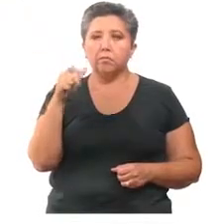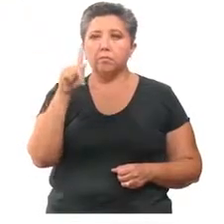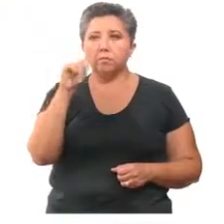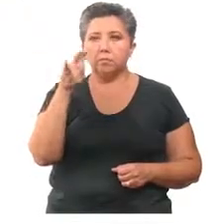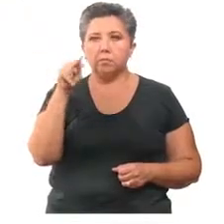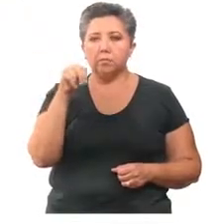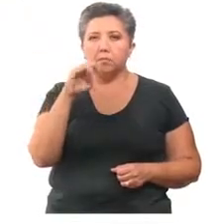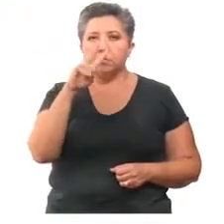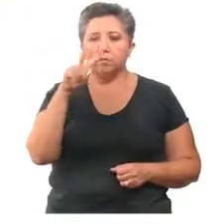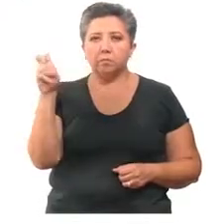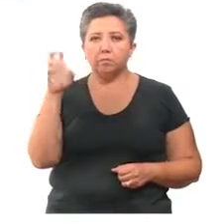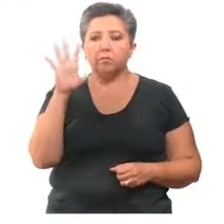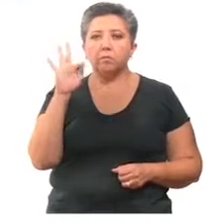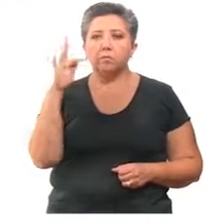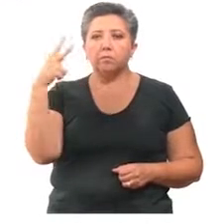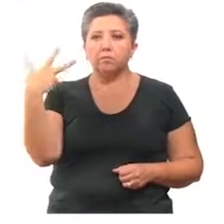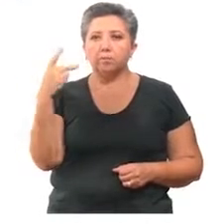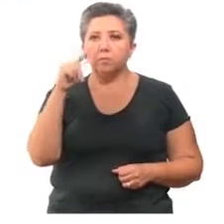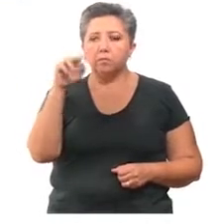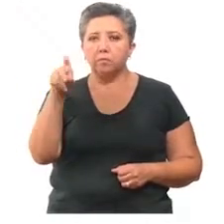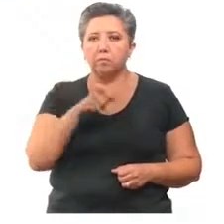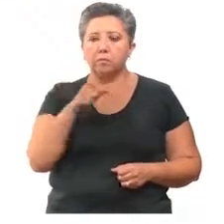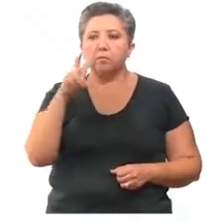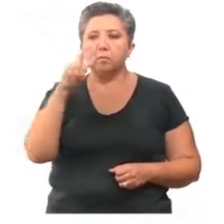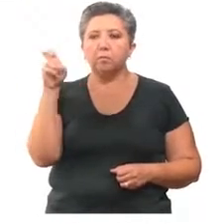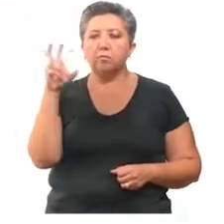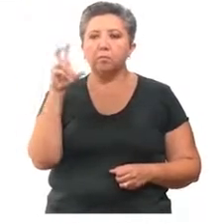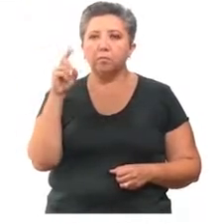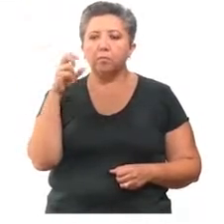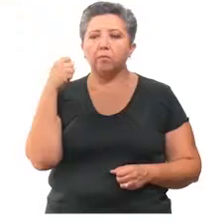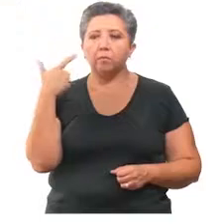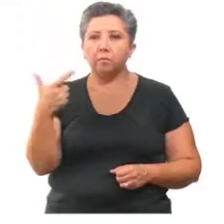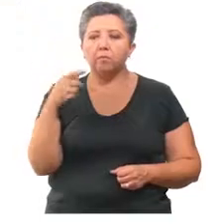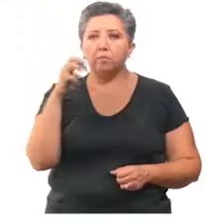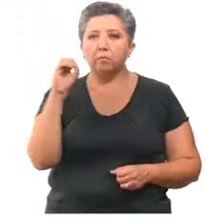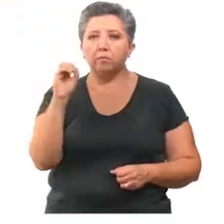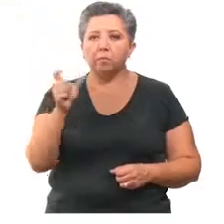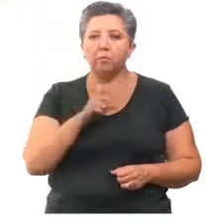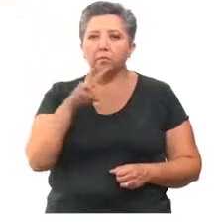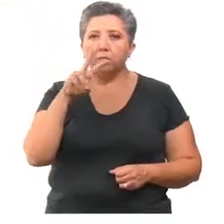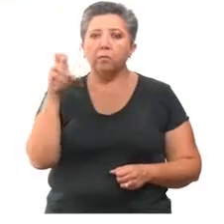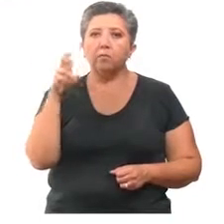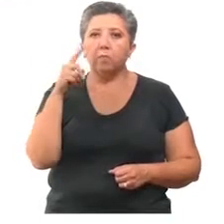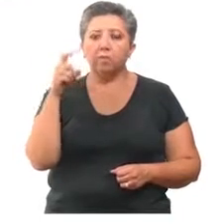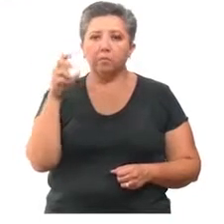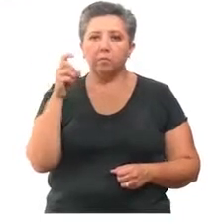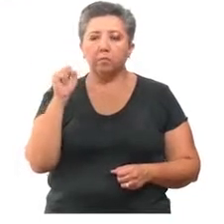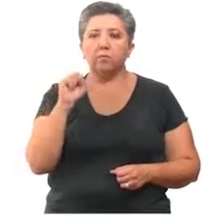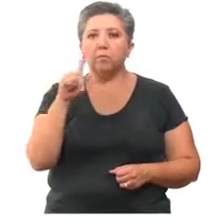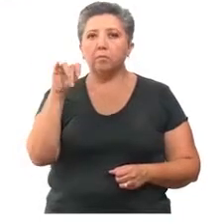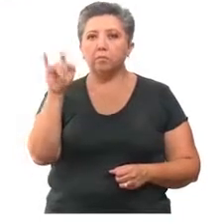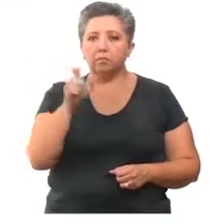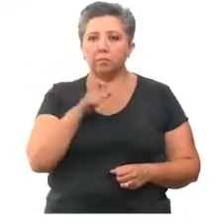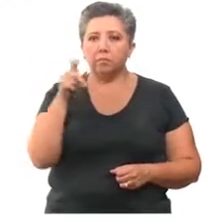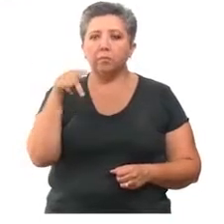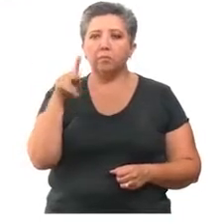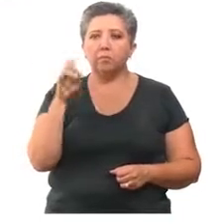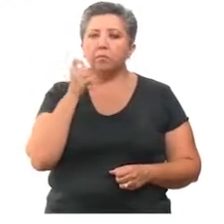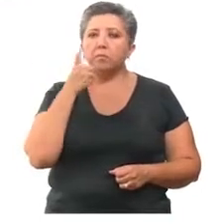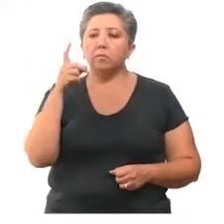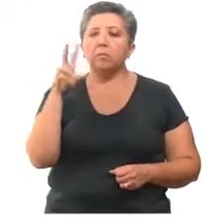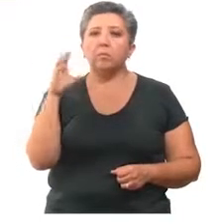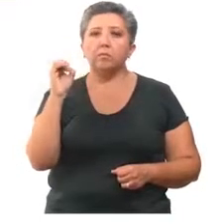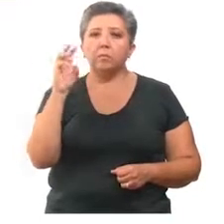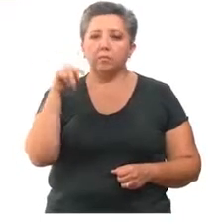Tinum 248, Maxcanú 237, Oxcuscap 230, Tixcocop 222 y